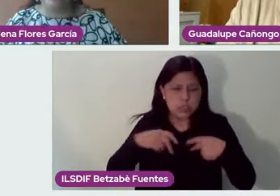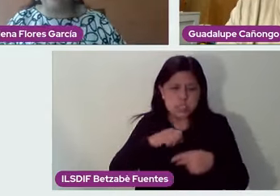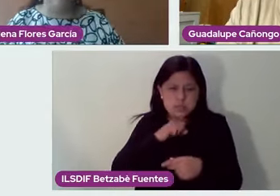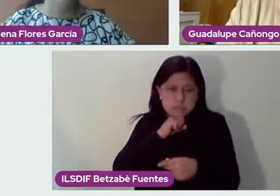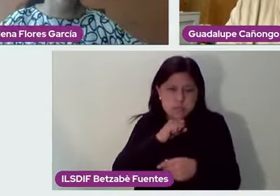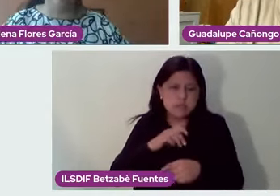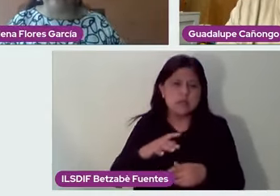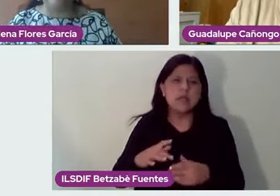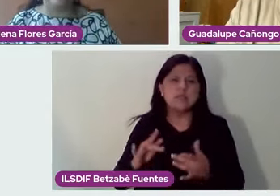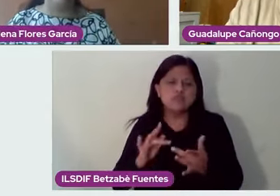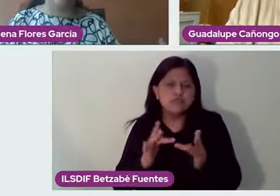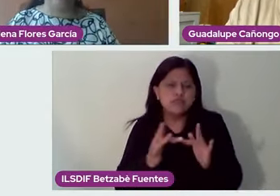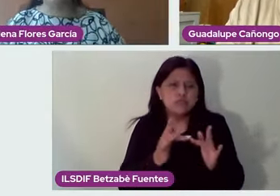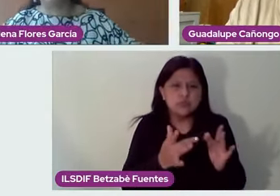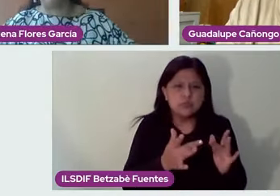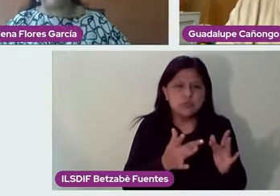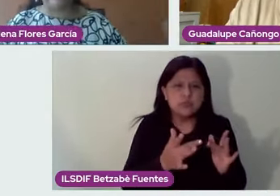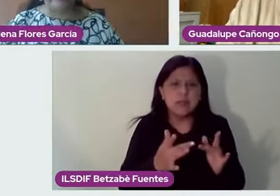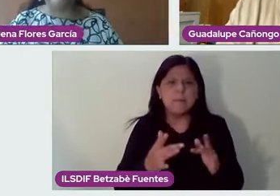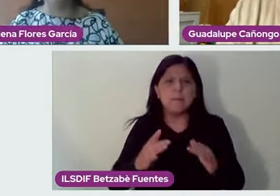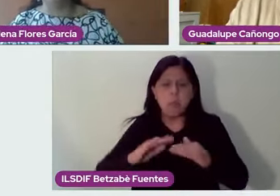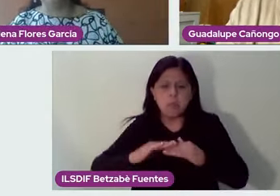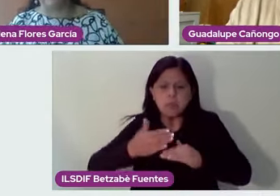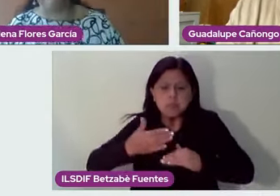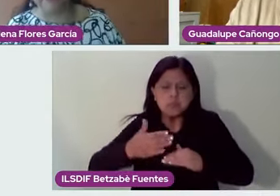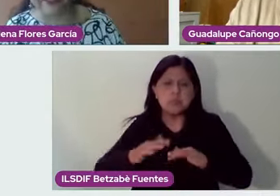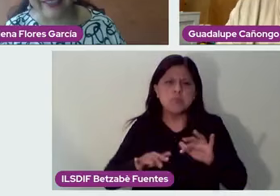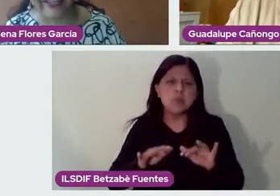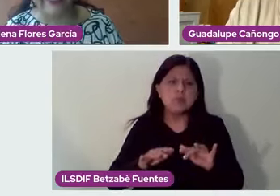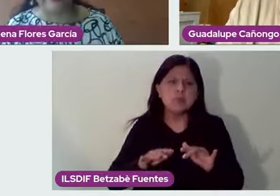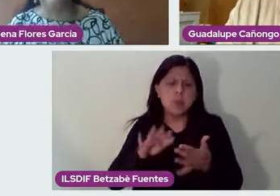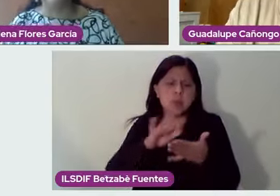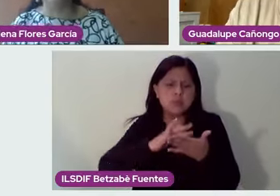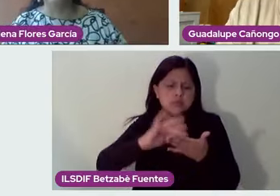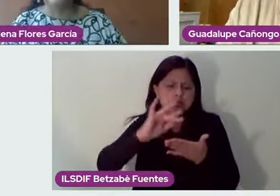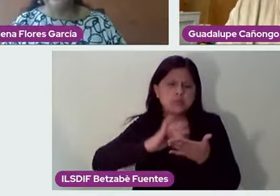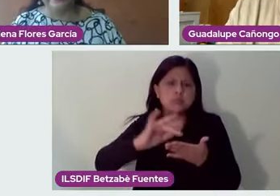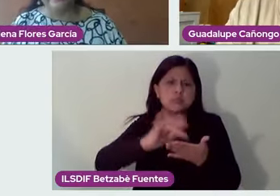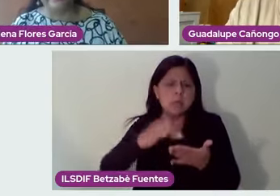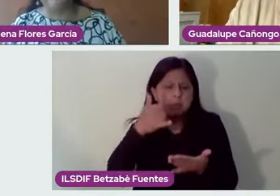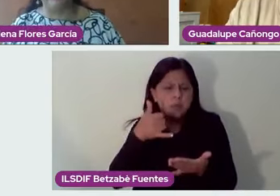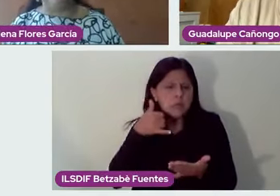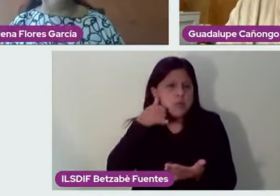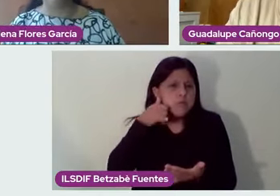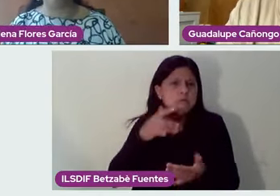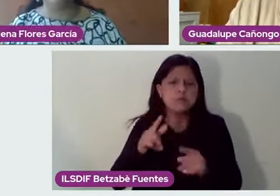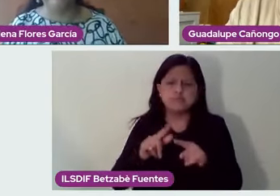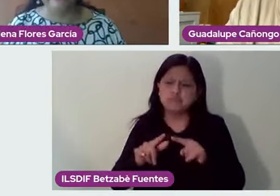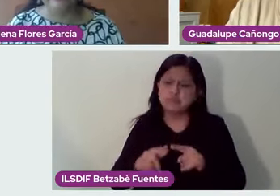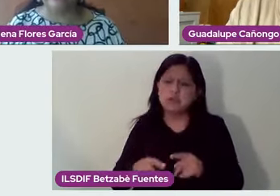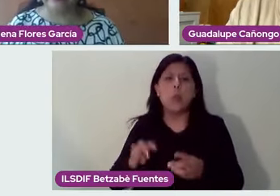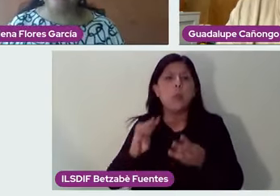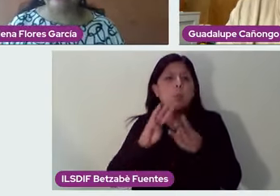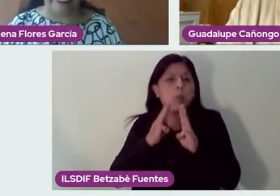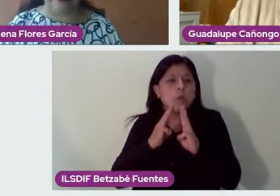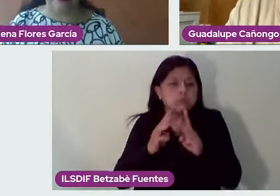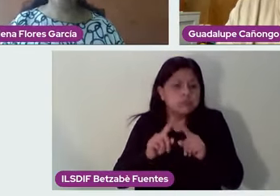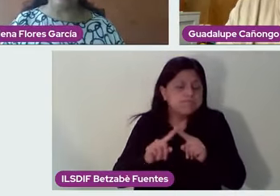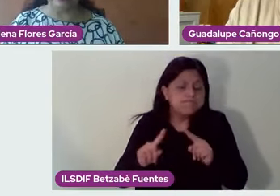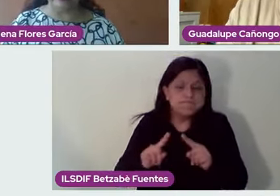uno sería computadoras, laptops, tabletas, ¿no? Teléfonos inteligentes, WhatsApp, ¿no?